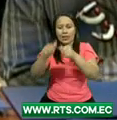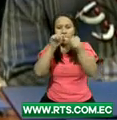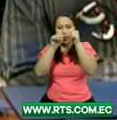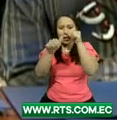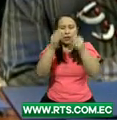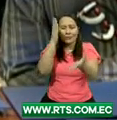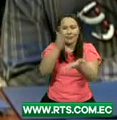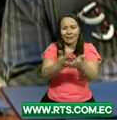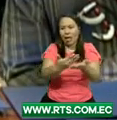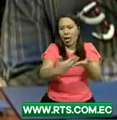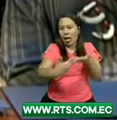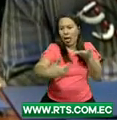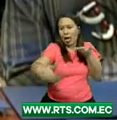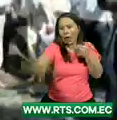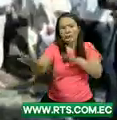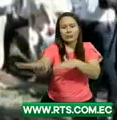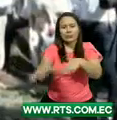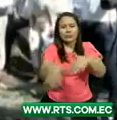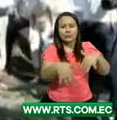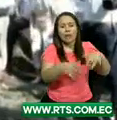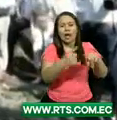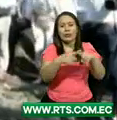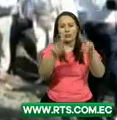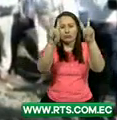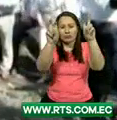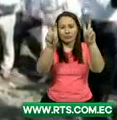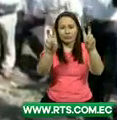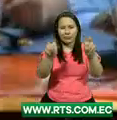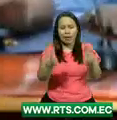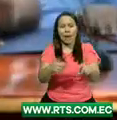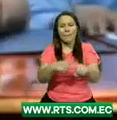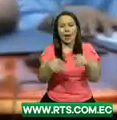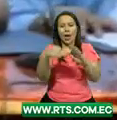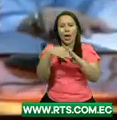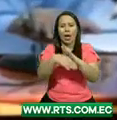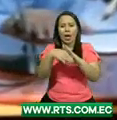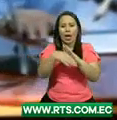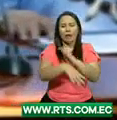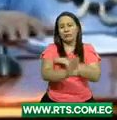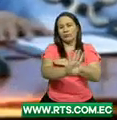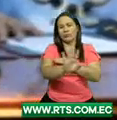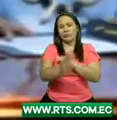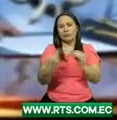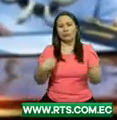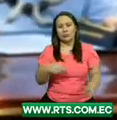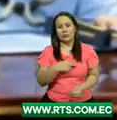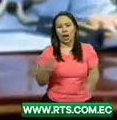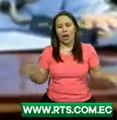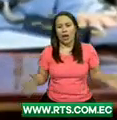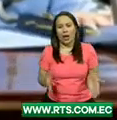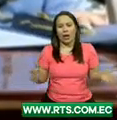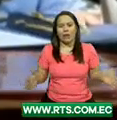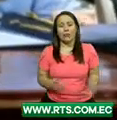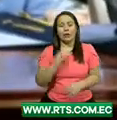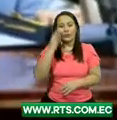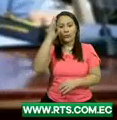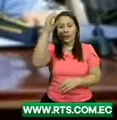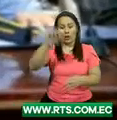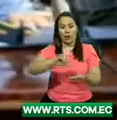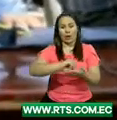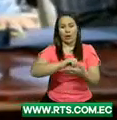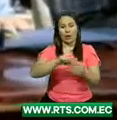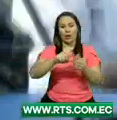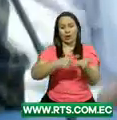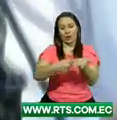extensión ilegal de la frontera agrícola durante esta cumbre el presidente moreno adelantó que en la próxima reunión de la asamblea de la onu la protección